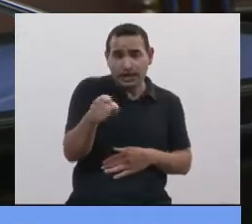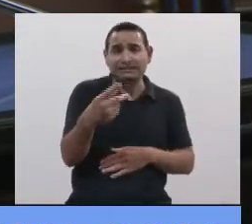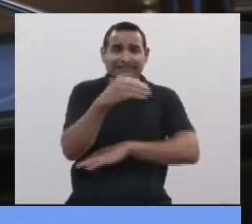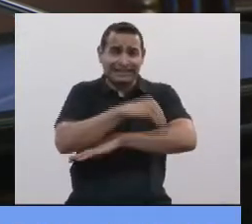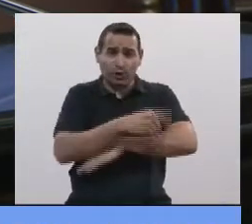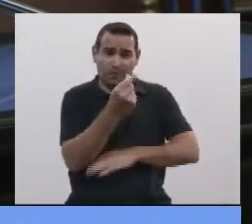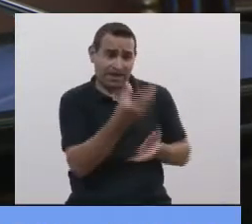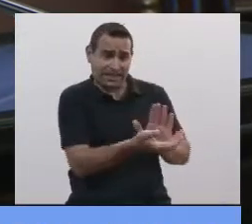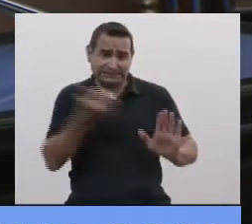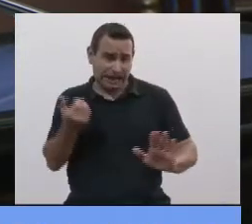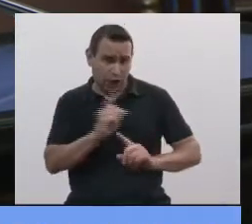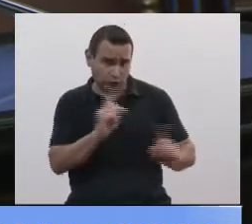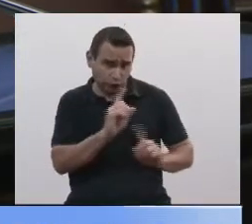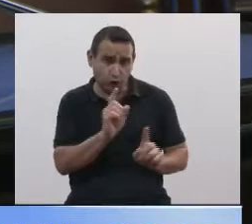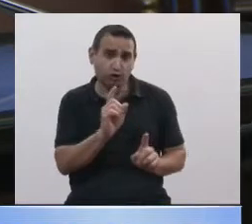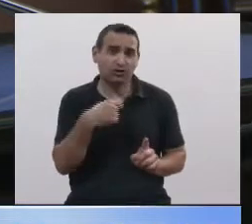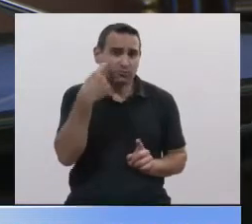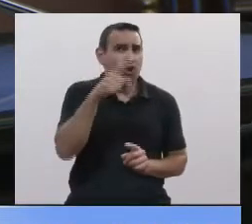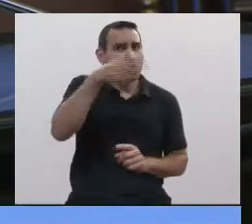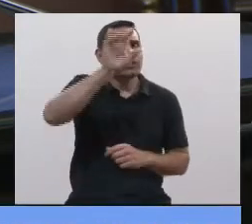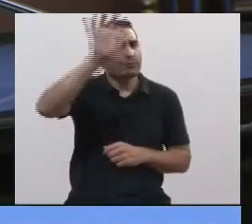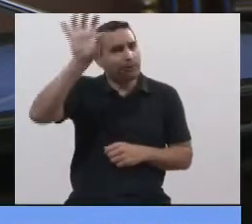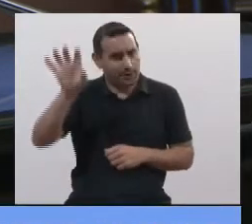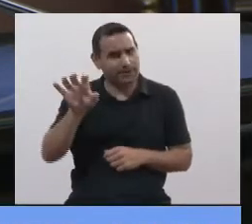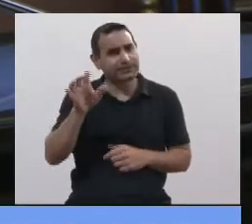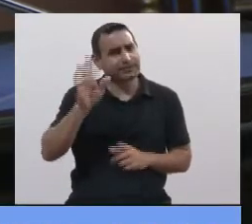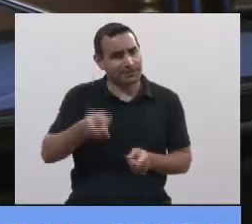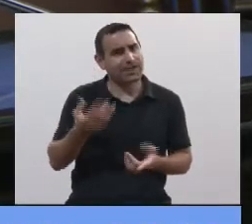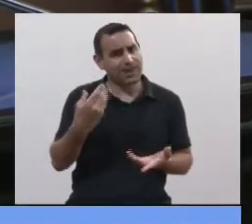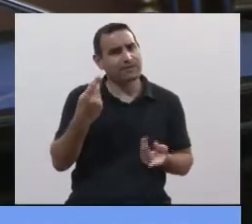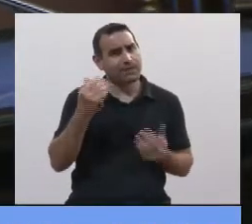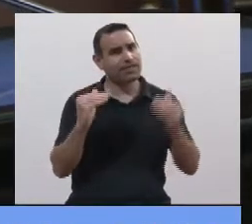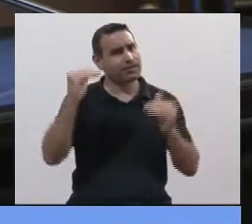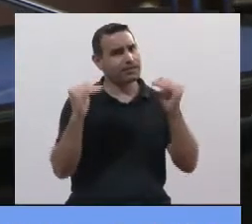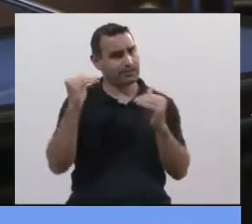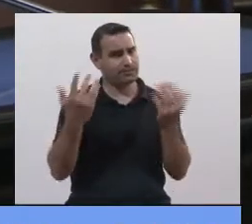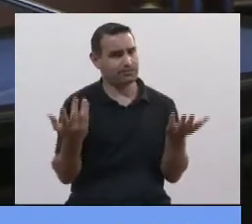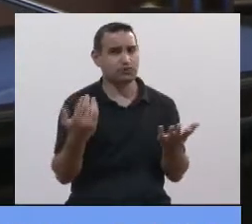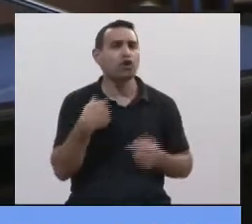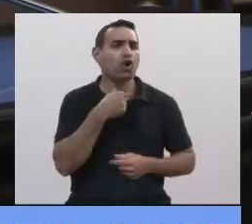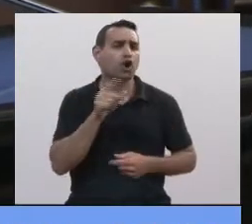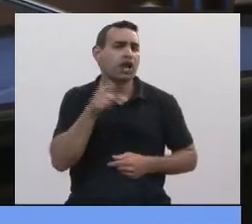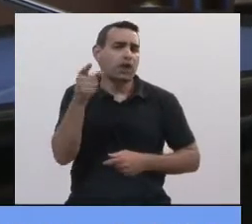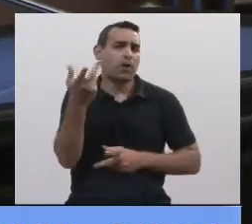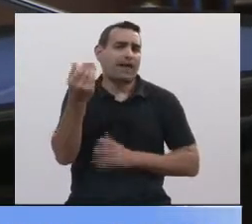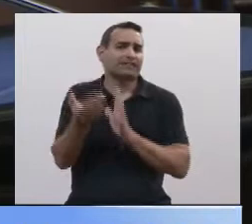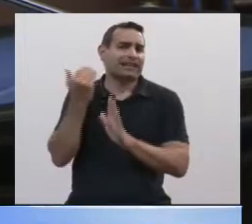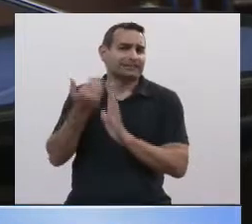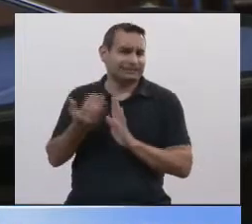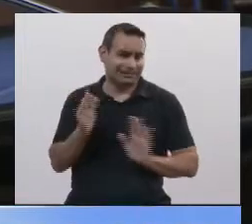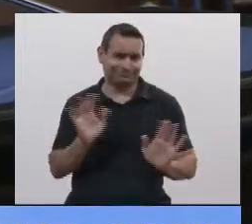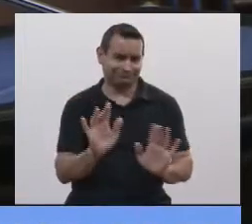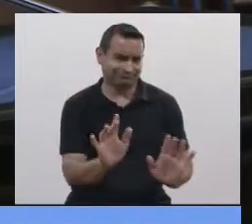Cruz, pienso que las demás provincias deberían un trato más igualitario. Yo no quiero achicar a los gigantes cortándole los